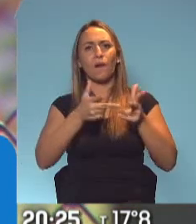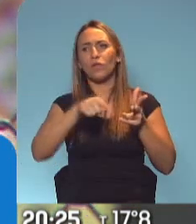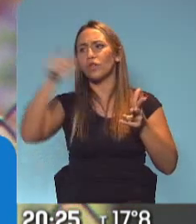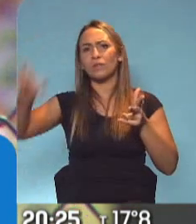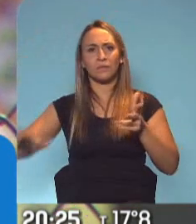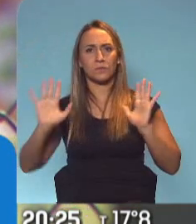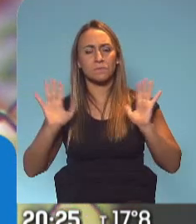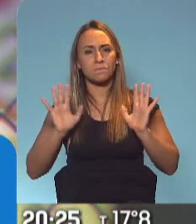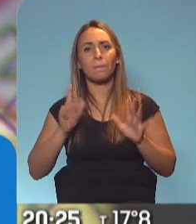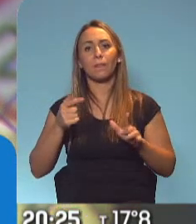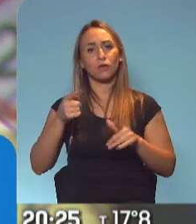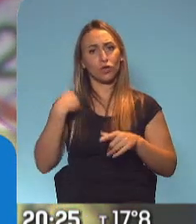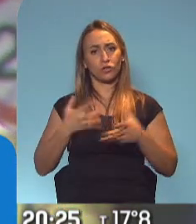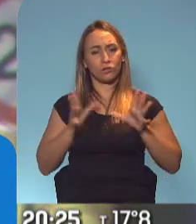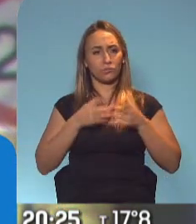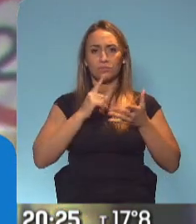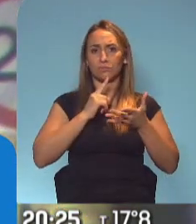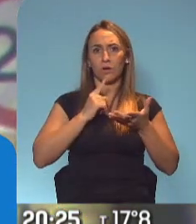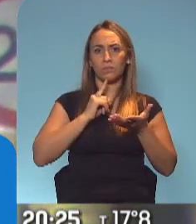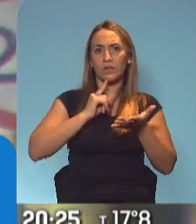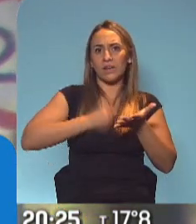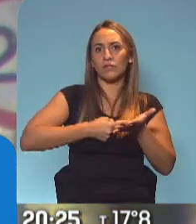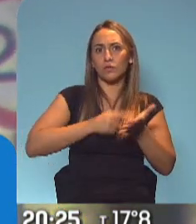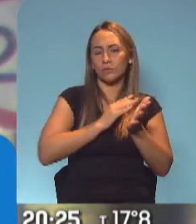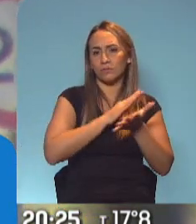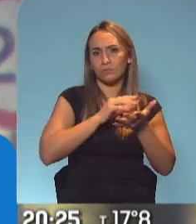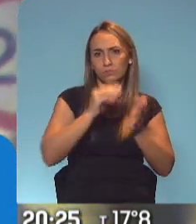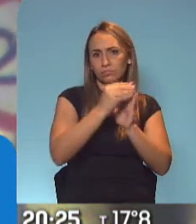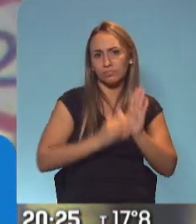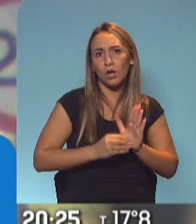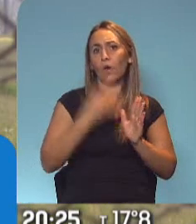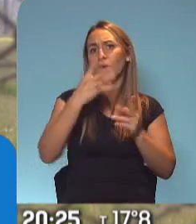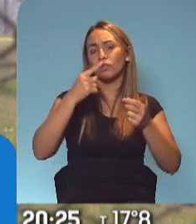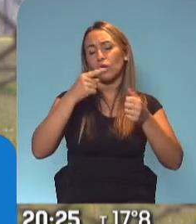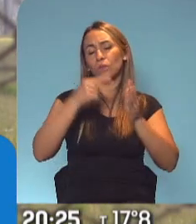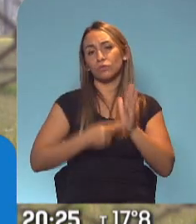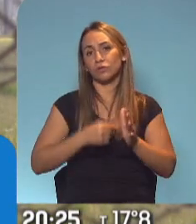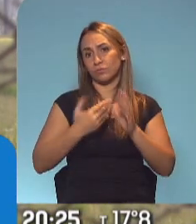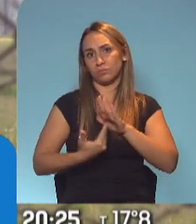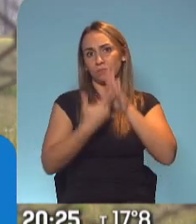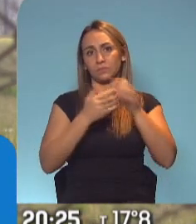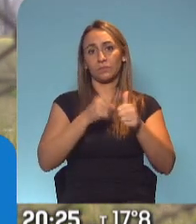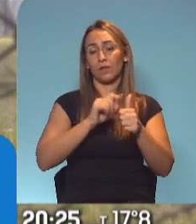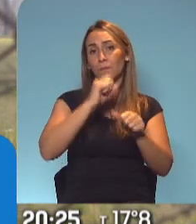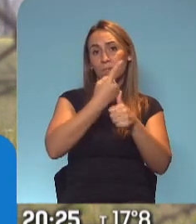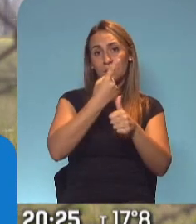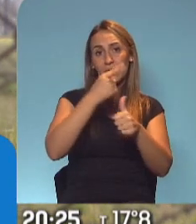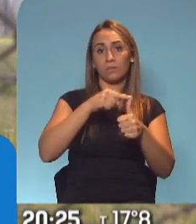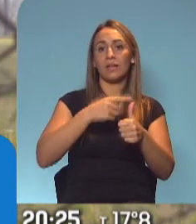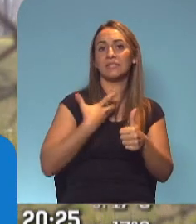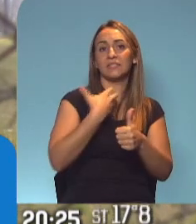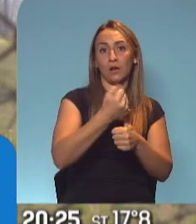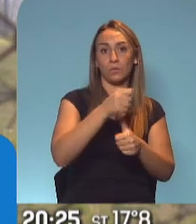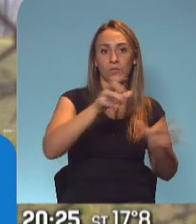la resolución en miras a proteger 4 intereses fundamentales. El primero es la salud de las personas que integran el universo